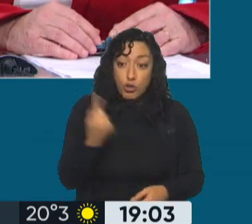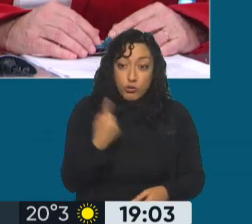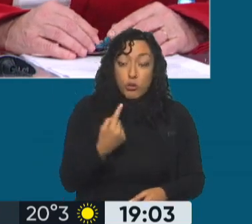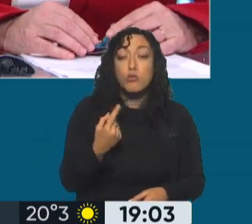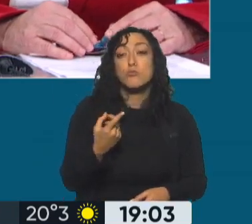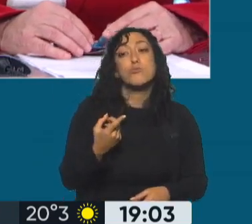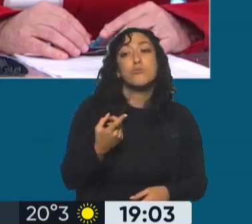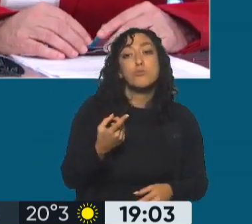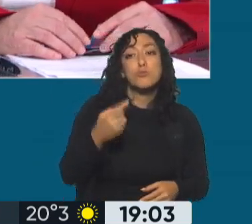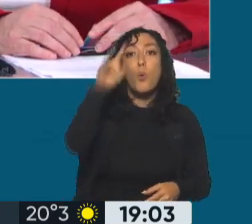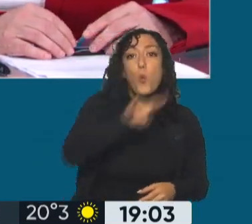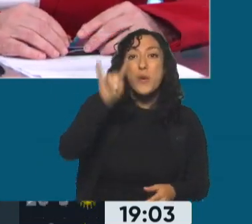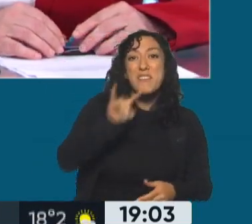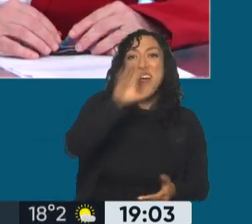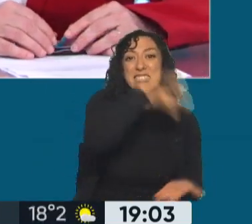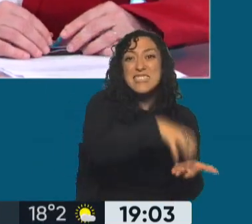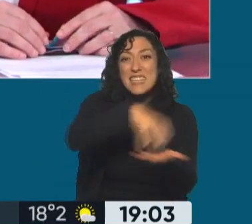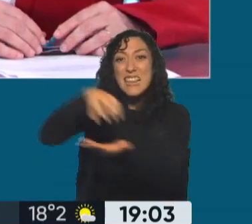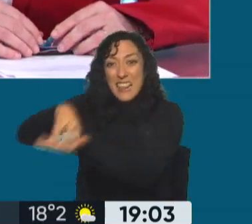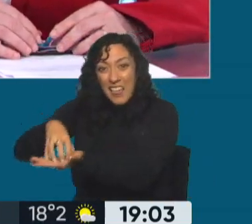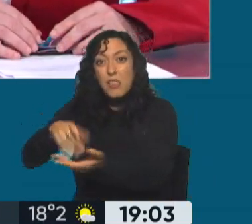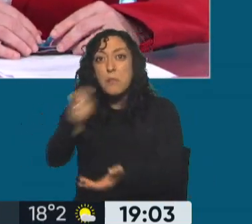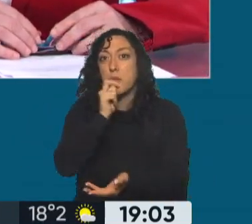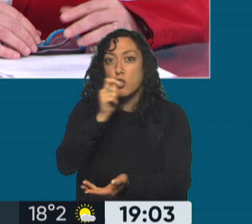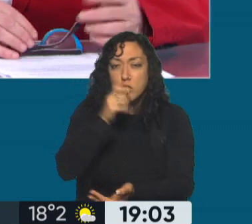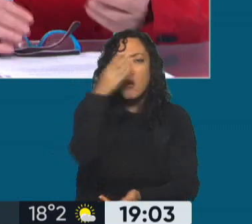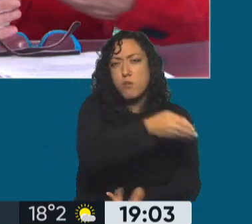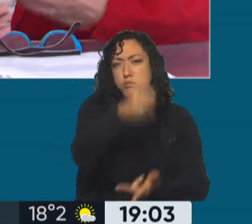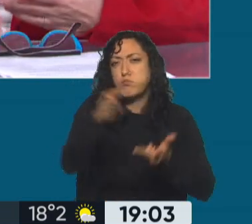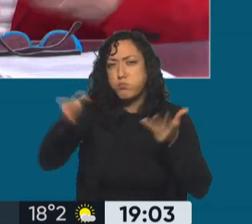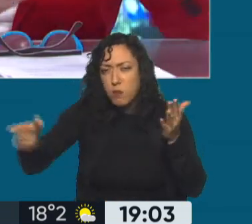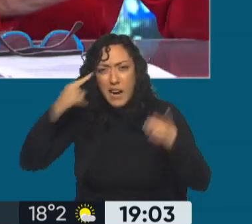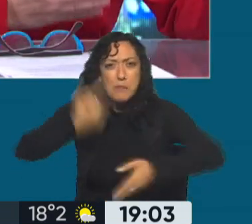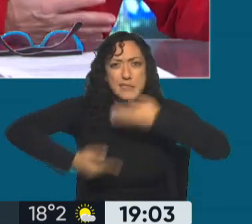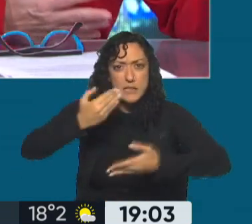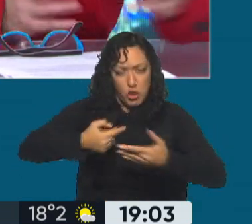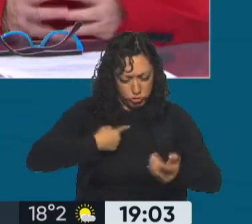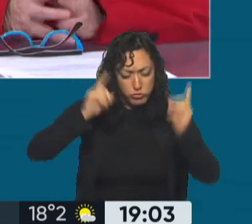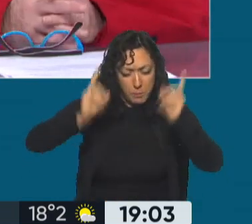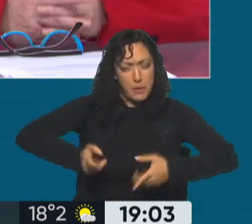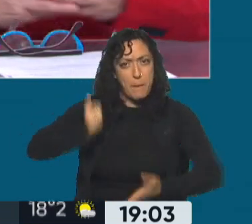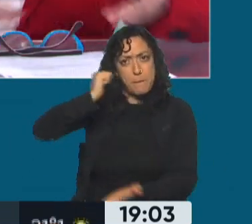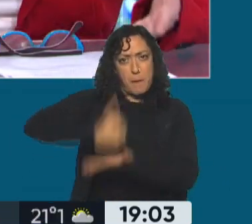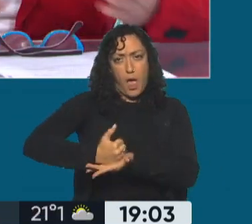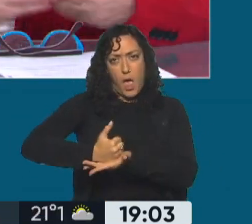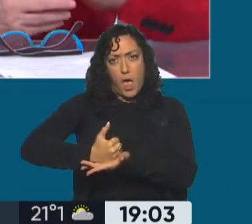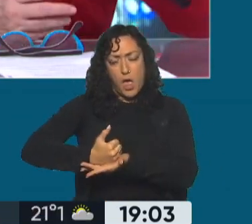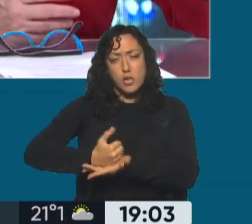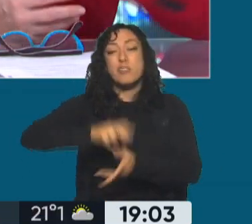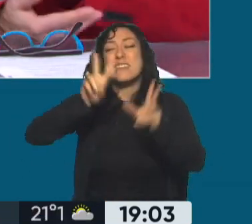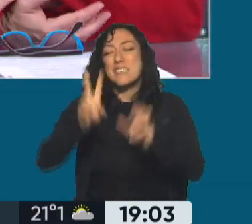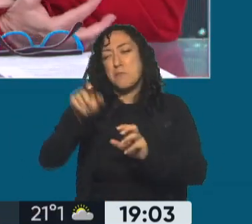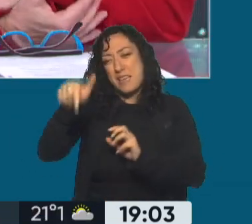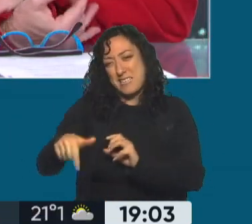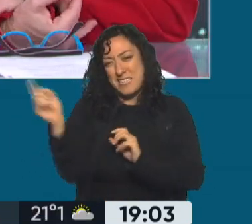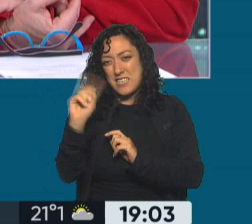por universidades, por escuelas de periodismo, con nuestros capacitadores, y yo misma tuvimos una, no sobre esta temática, sobre